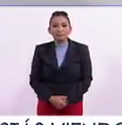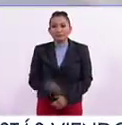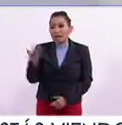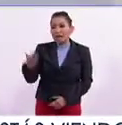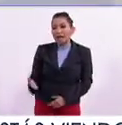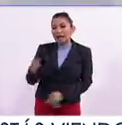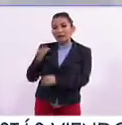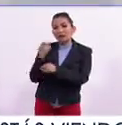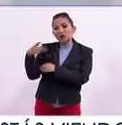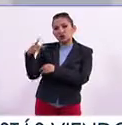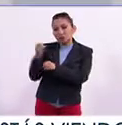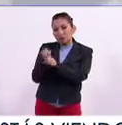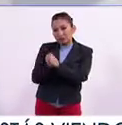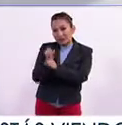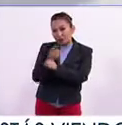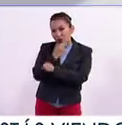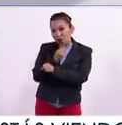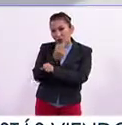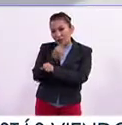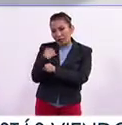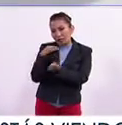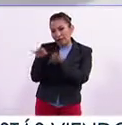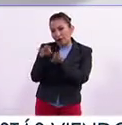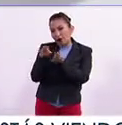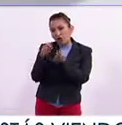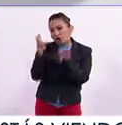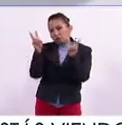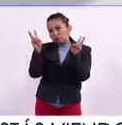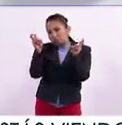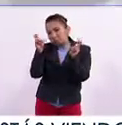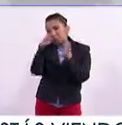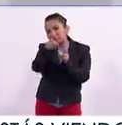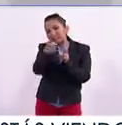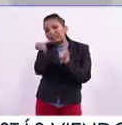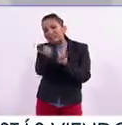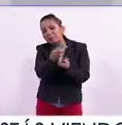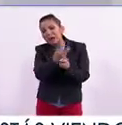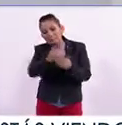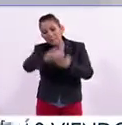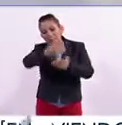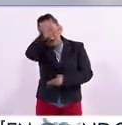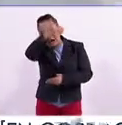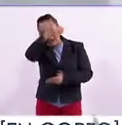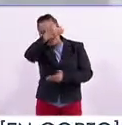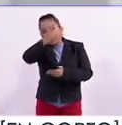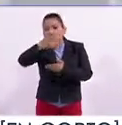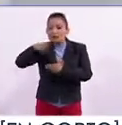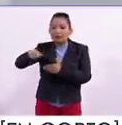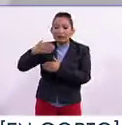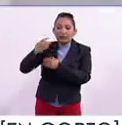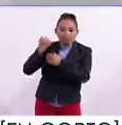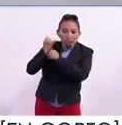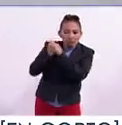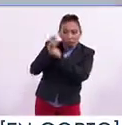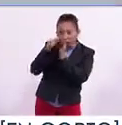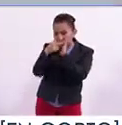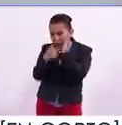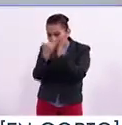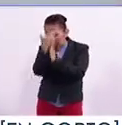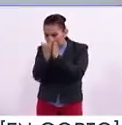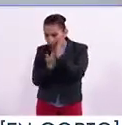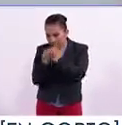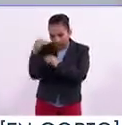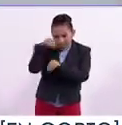Roberto destacan los trabajos relacionados con el comportamiento de muros de mampostería y el desarrollo de criterios para su diseño ante el viento